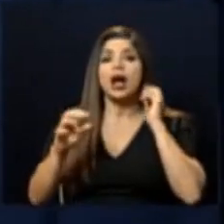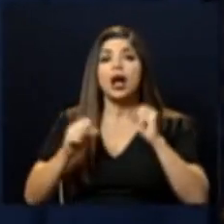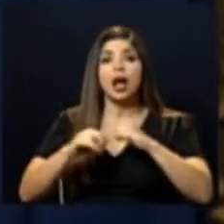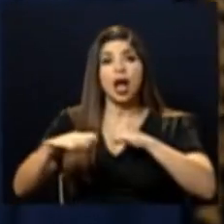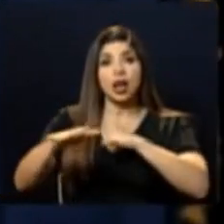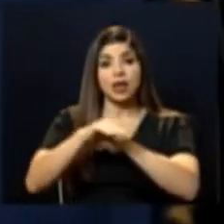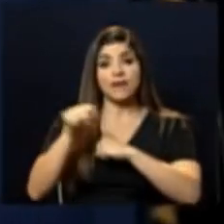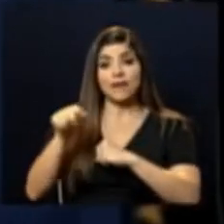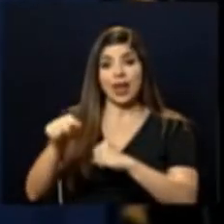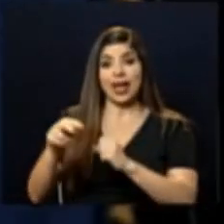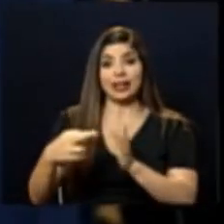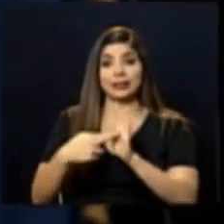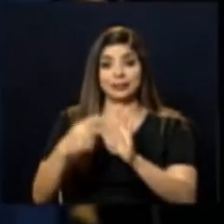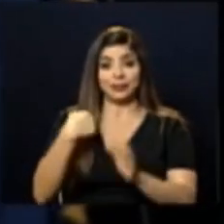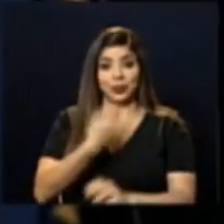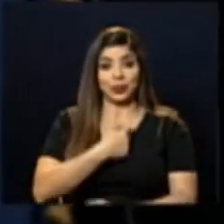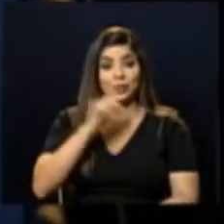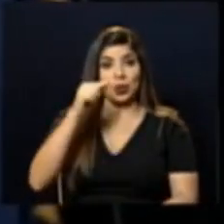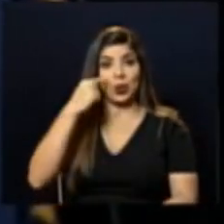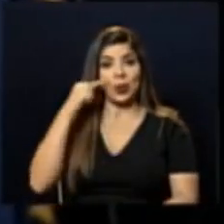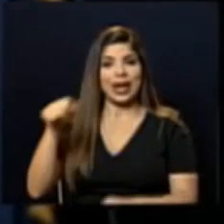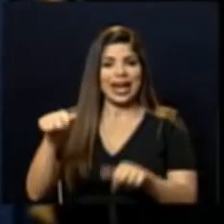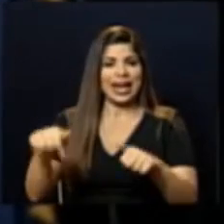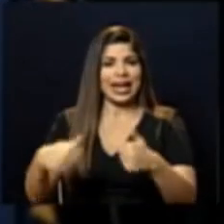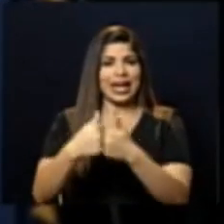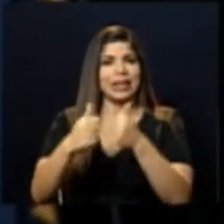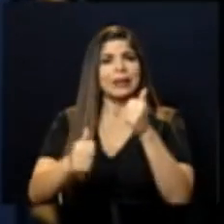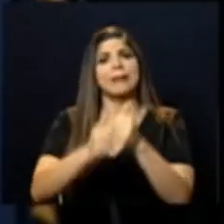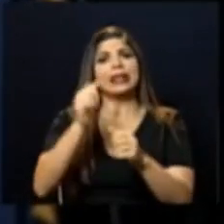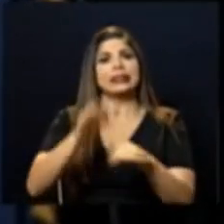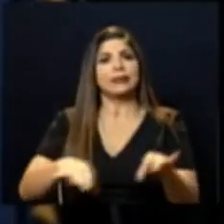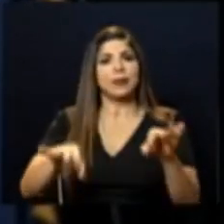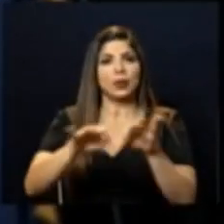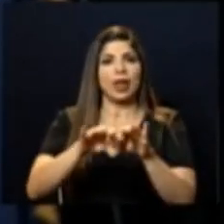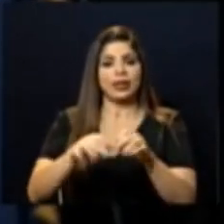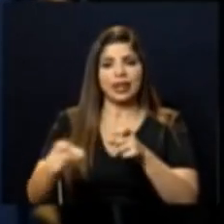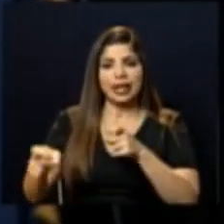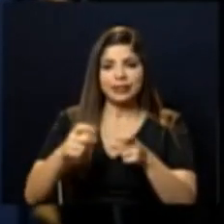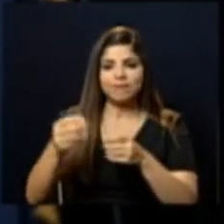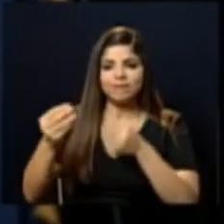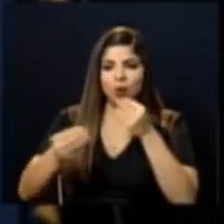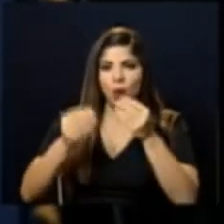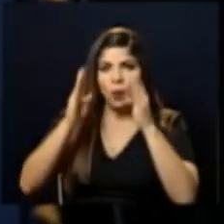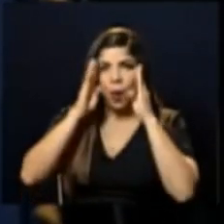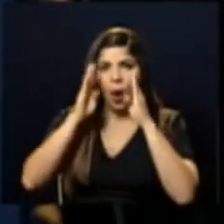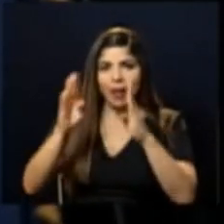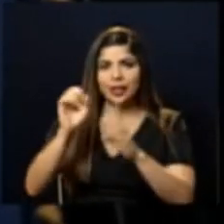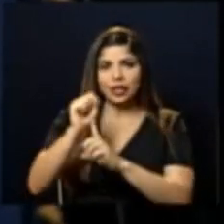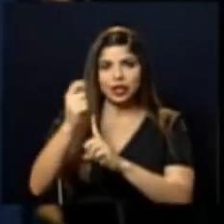representa para nuestro gobierno el reto más importante en materia de gobernanza y atención social territorial.